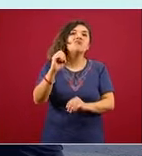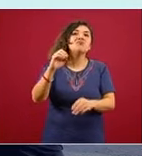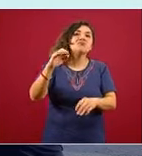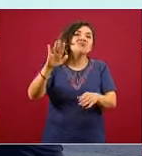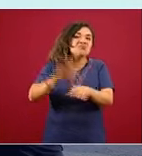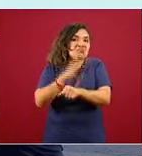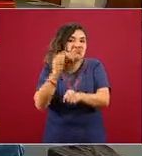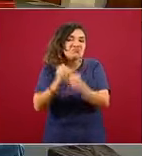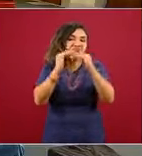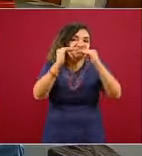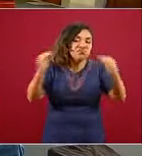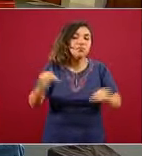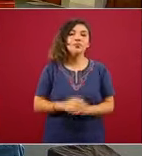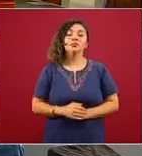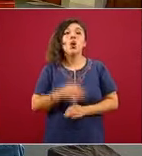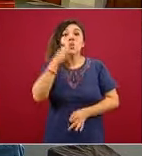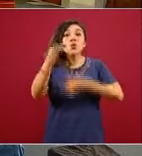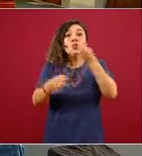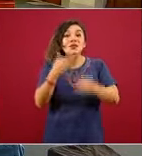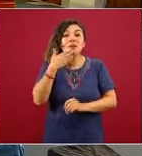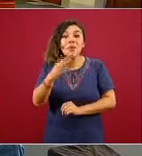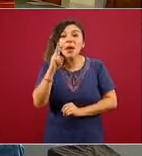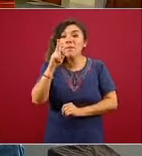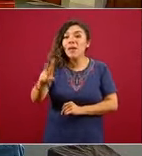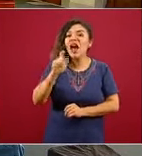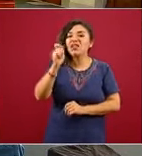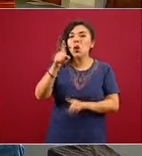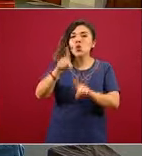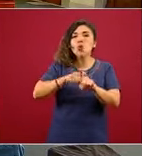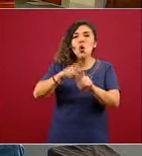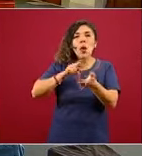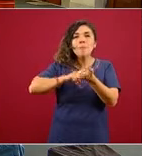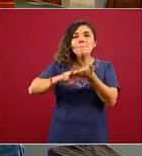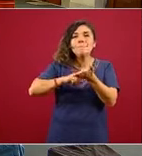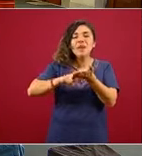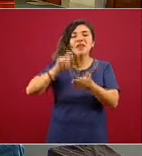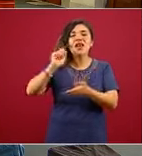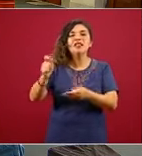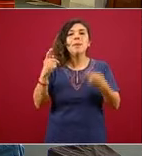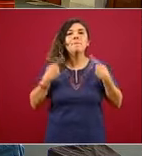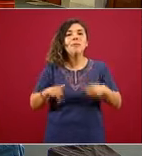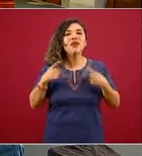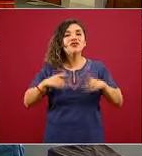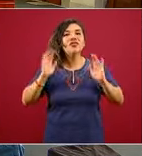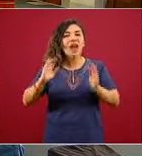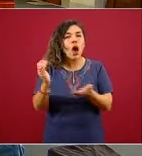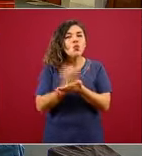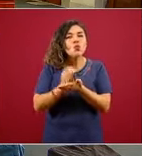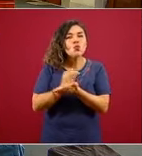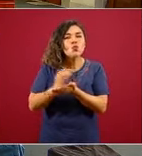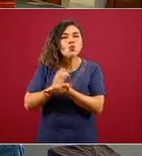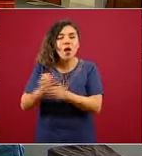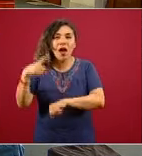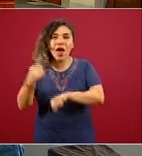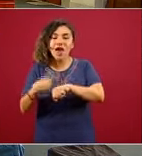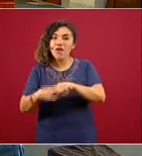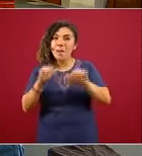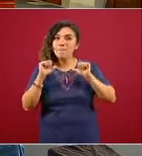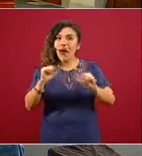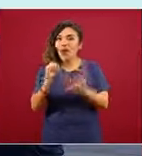estabilidad. Una buena noticia es que la línea verde, que representa a las personas que se han recuperado de la